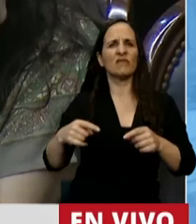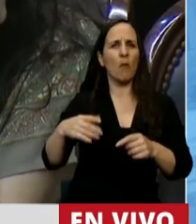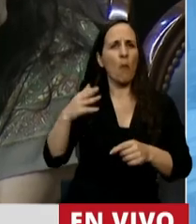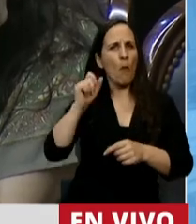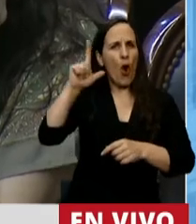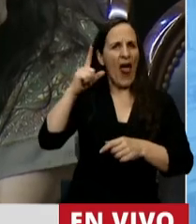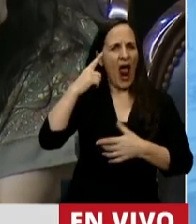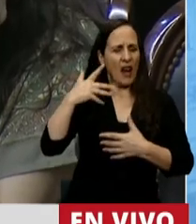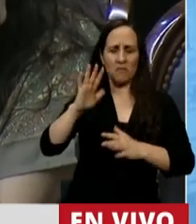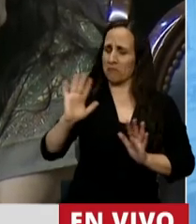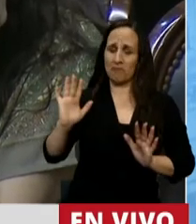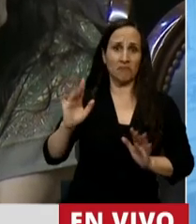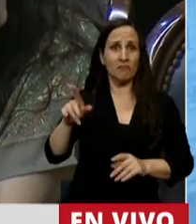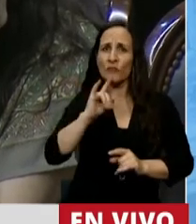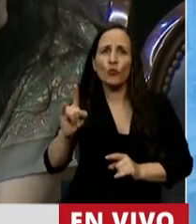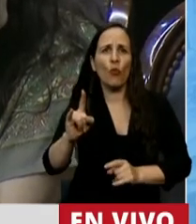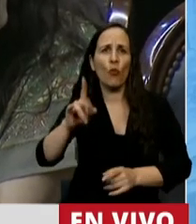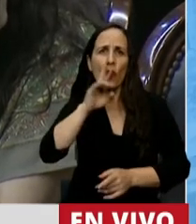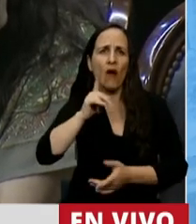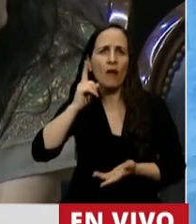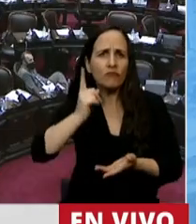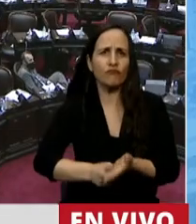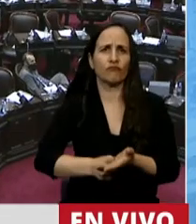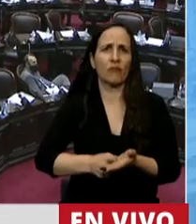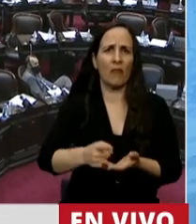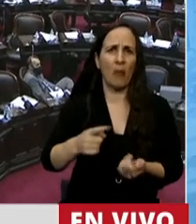que decide sin que le preguntemos si tuvo